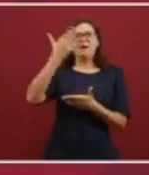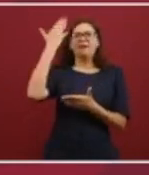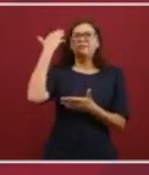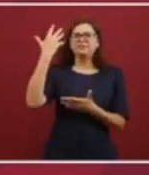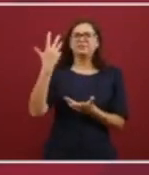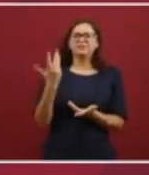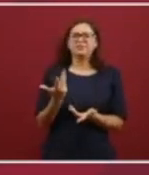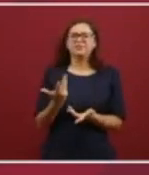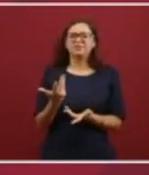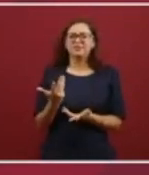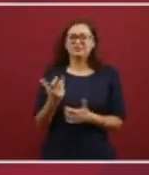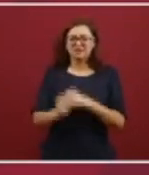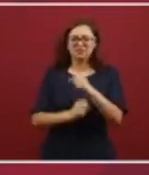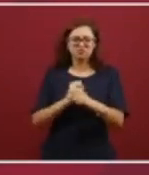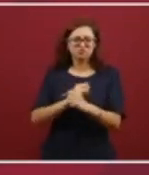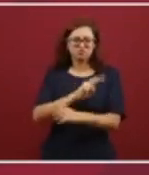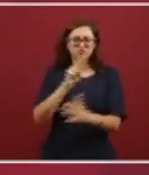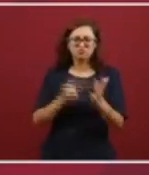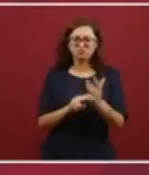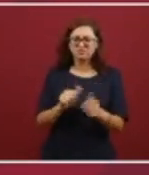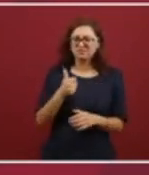después del fraude del 2006,